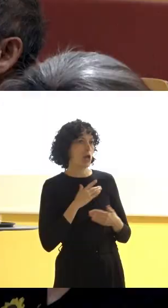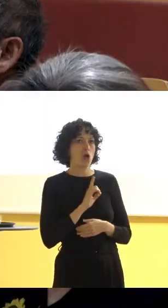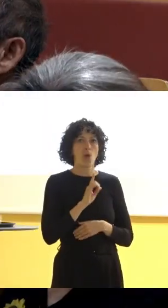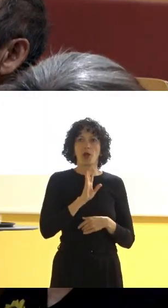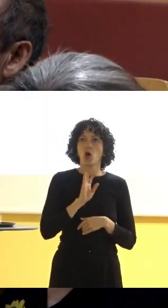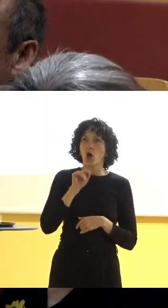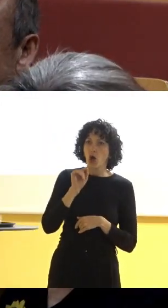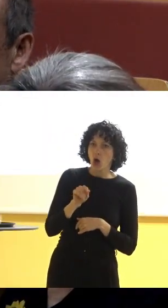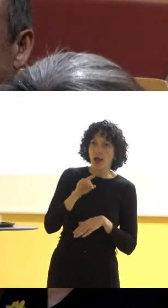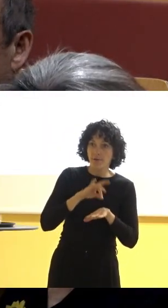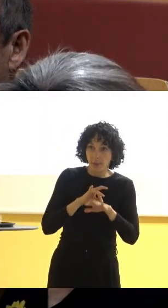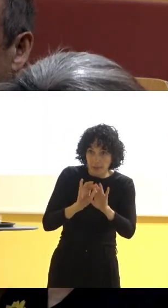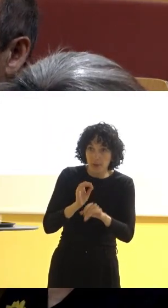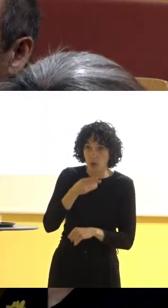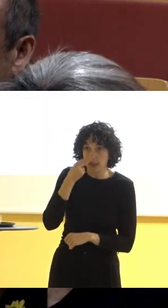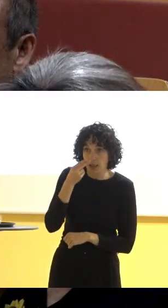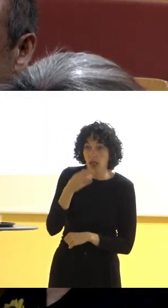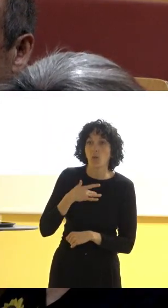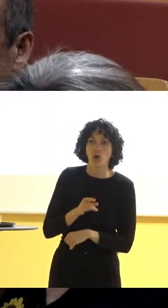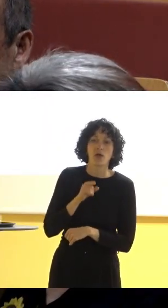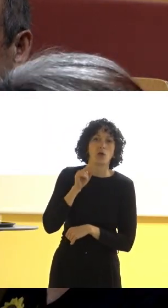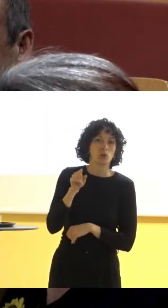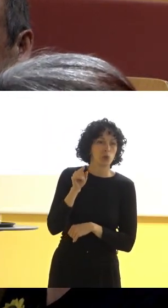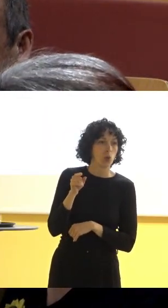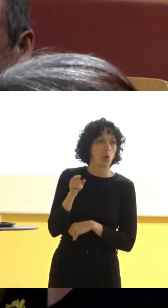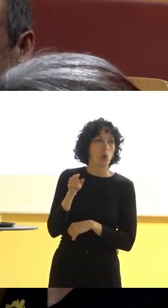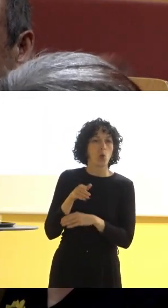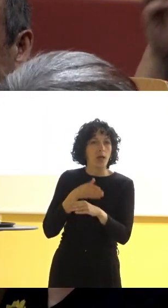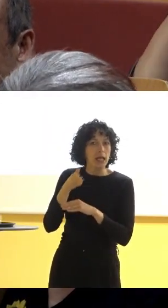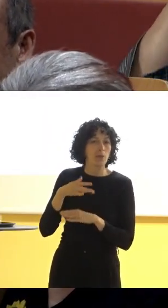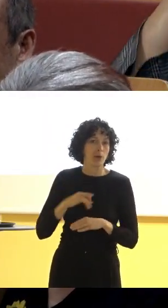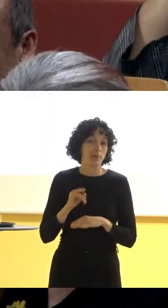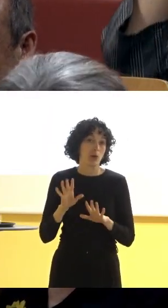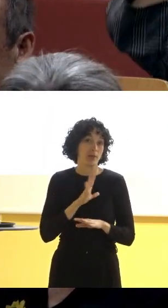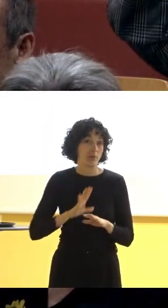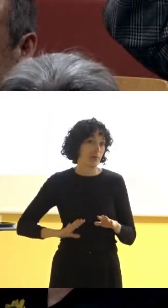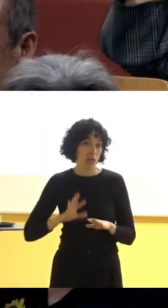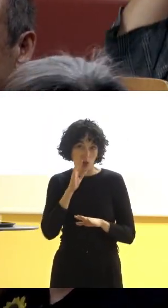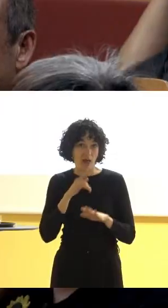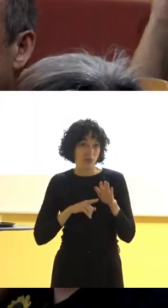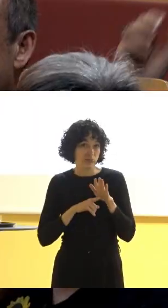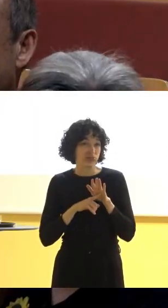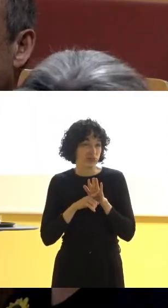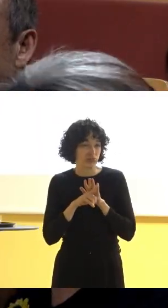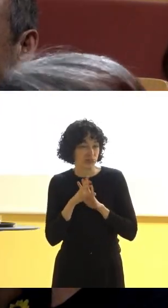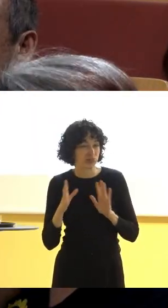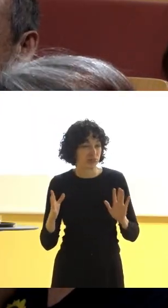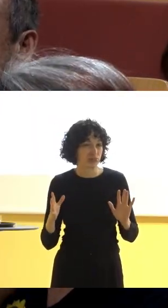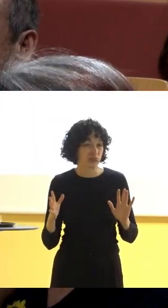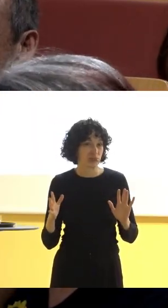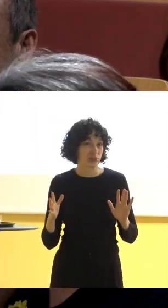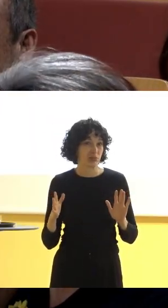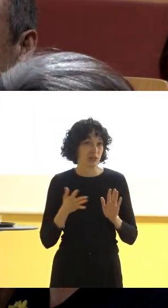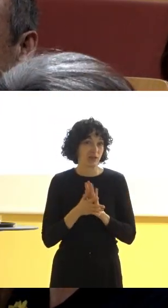sobre esta afectación de la que tienes interés, pues puedes llegar. Pero ahora, por lo que veo, está en desarrollo y es